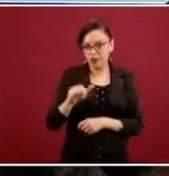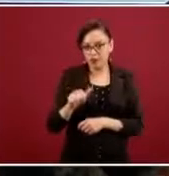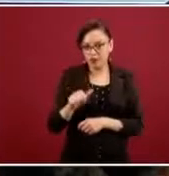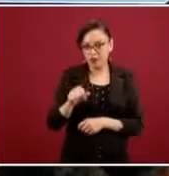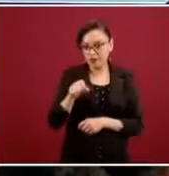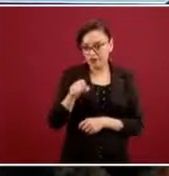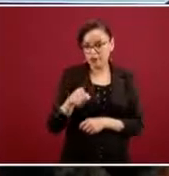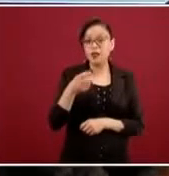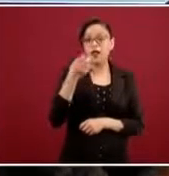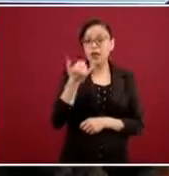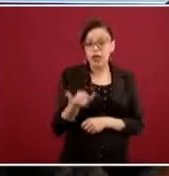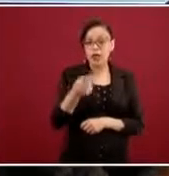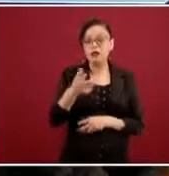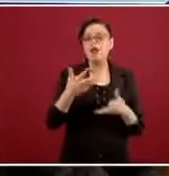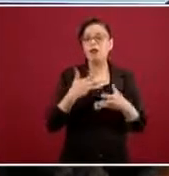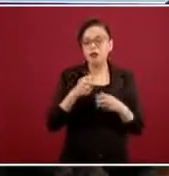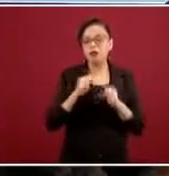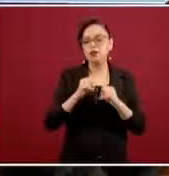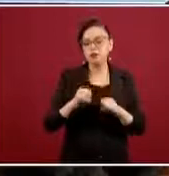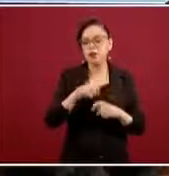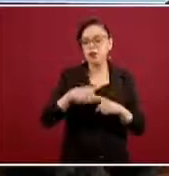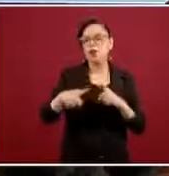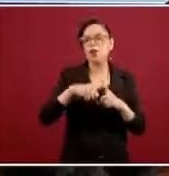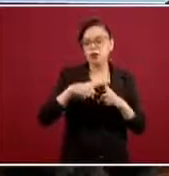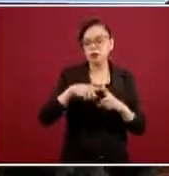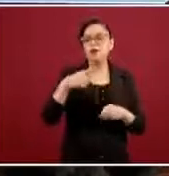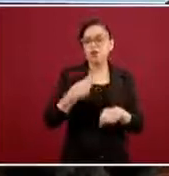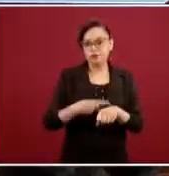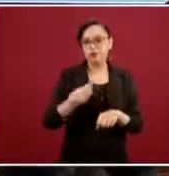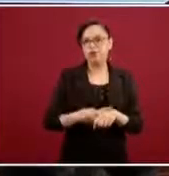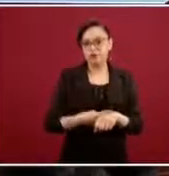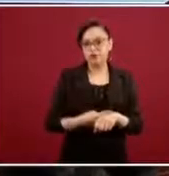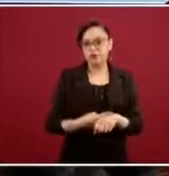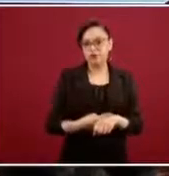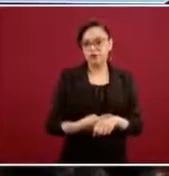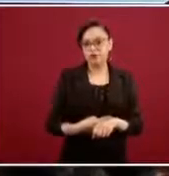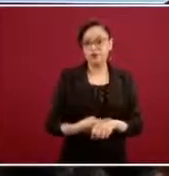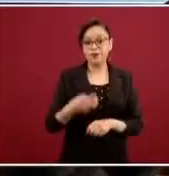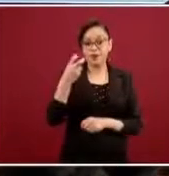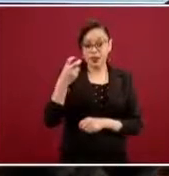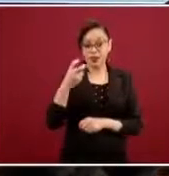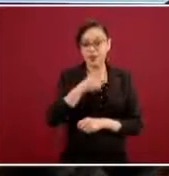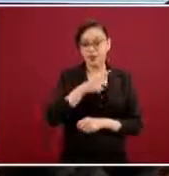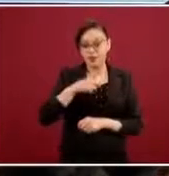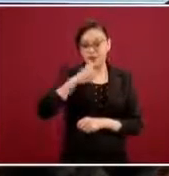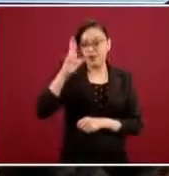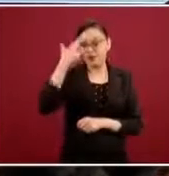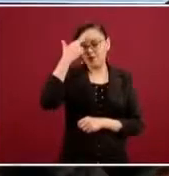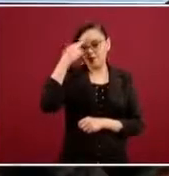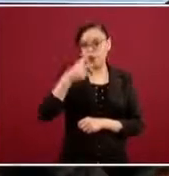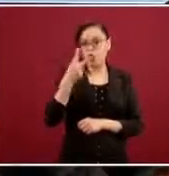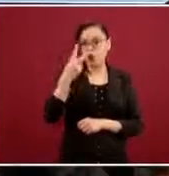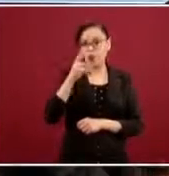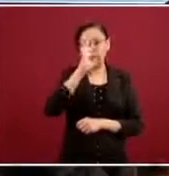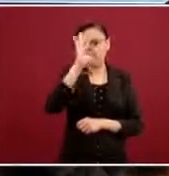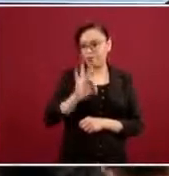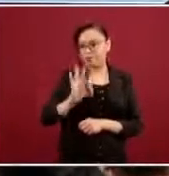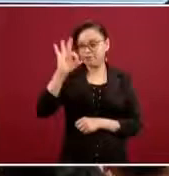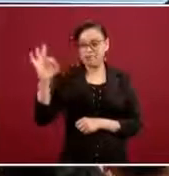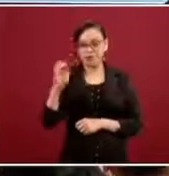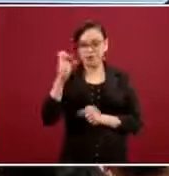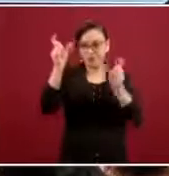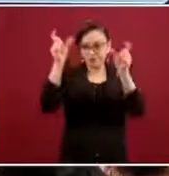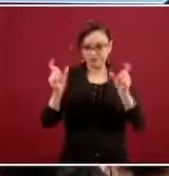resultaron positivas. Tomemos en la mente estos 2 porcentajes. Finalmente, tenemos en